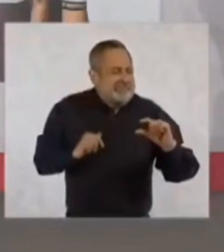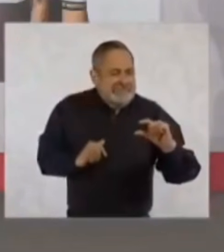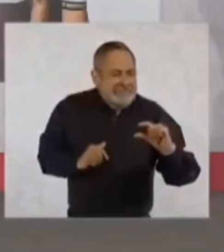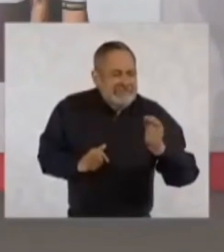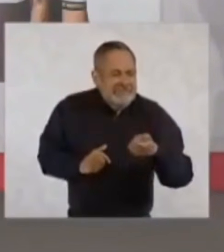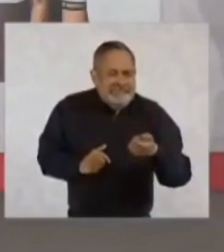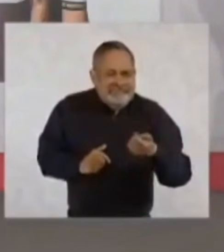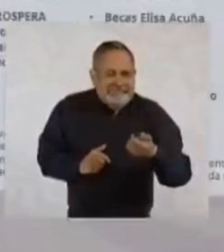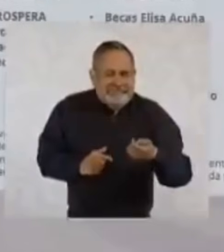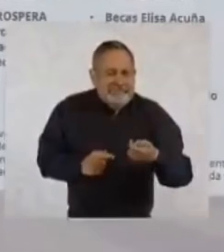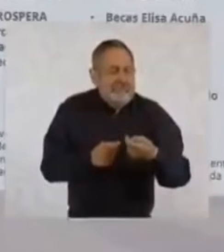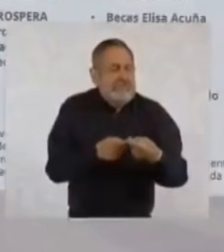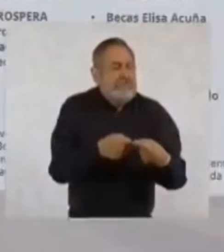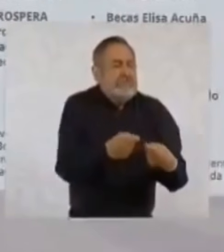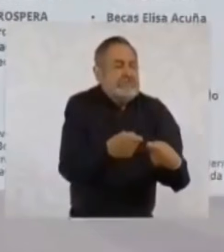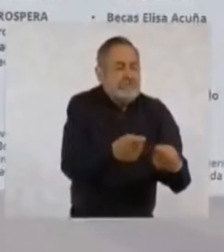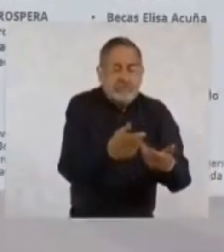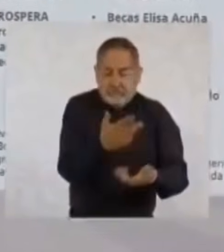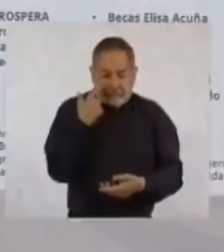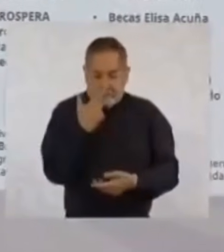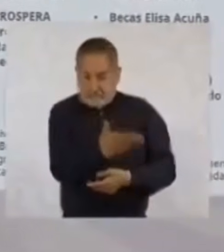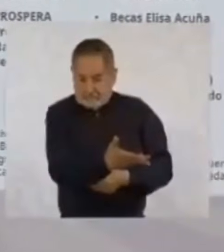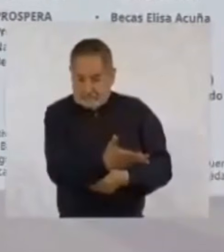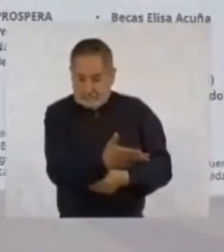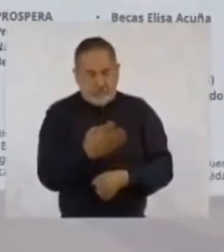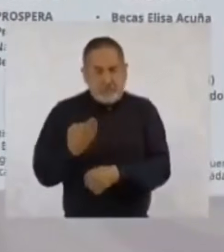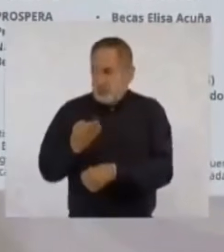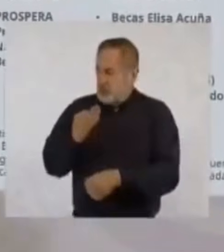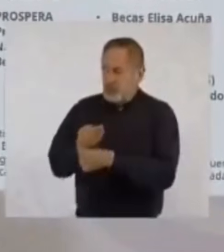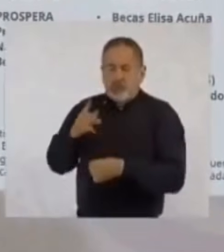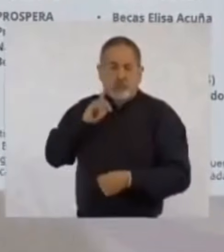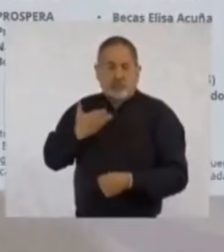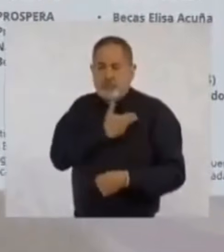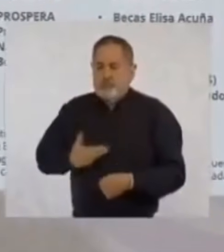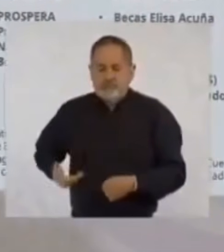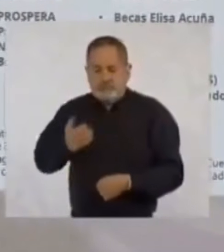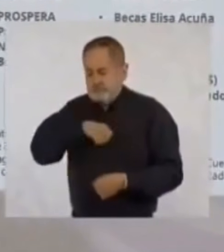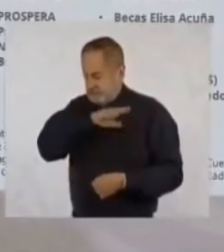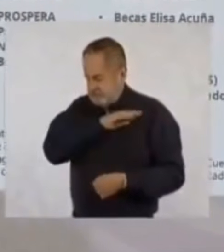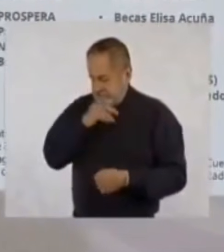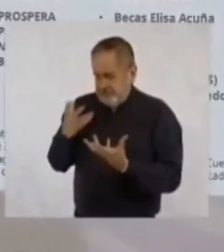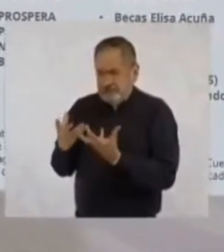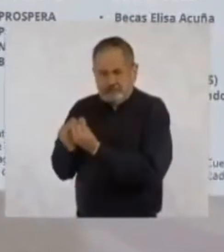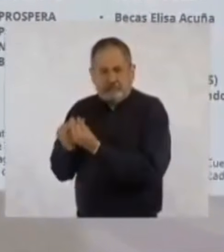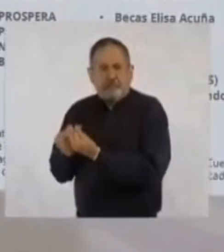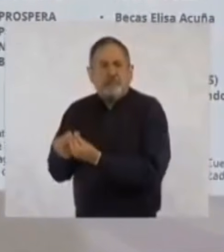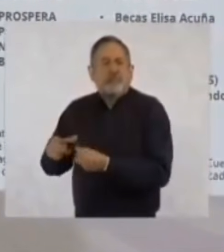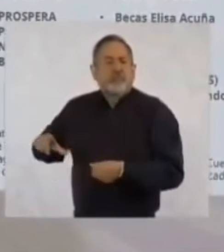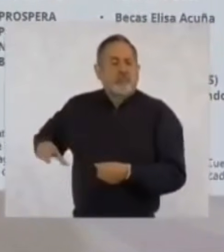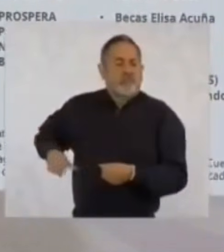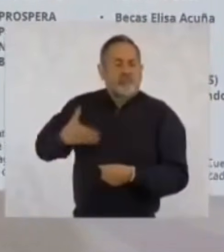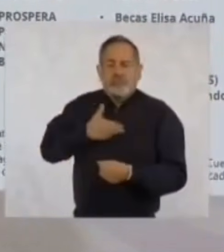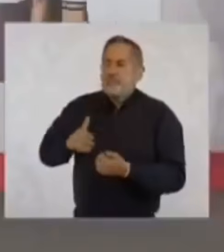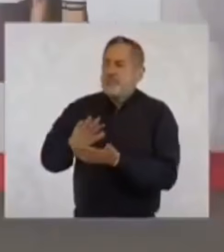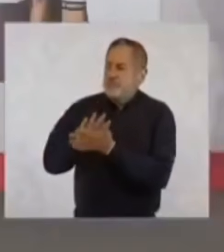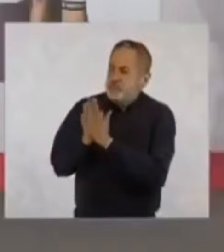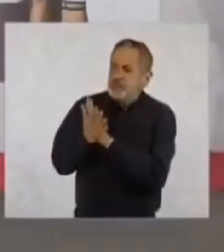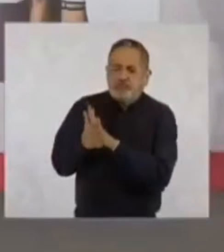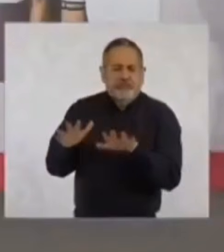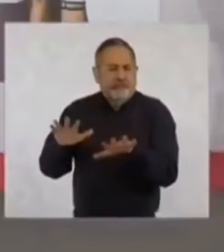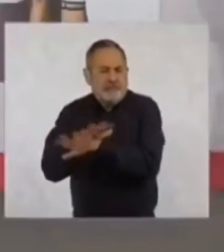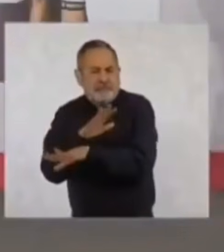la importancia que le da la presidenta Claudia Sheinbaum y los gobiernos de la transformación a la